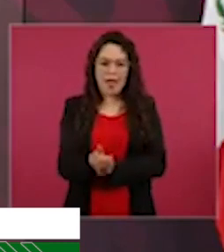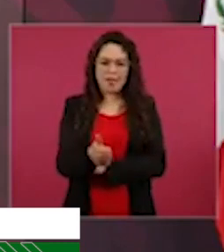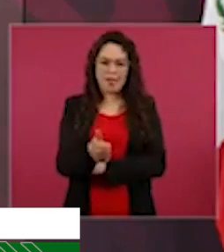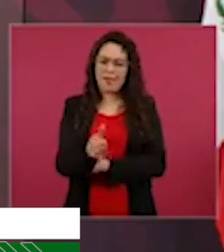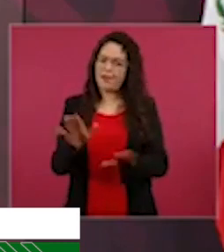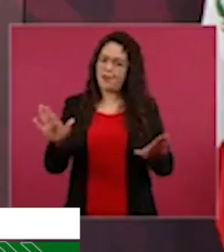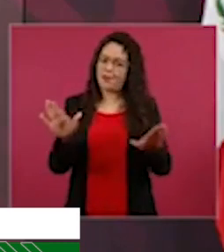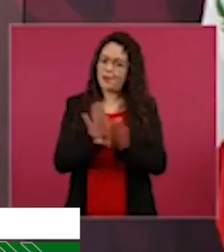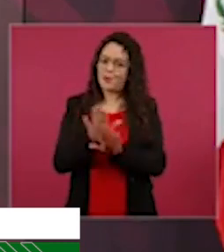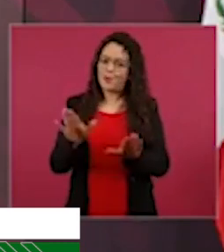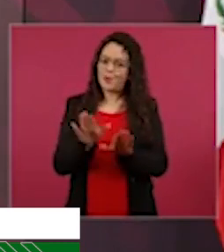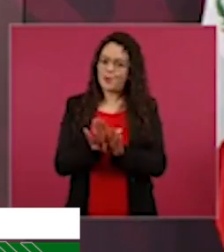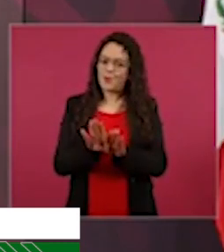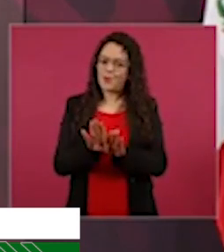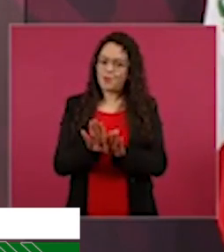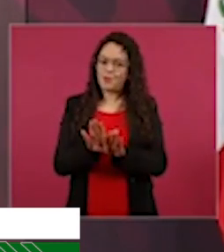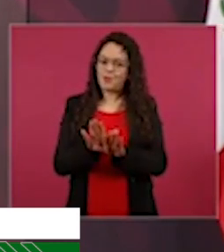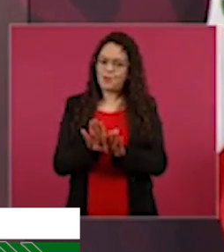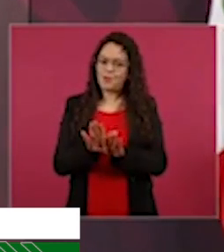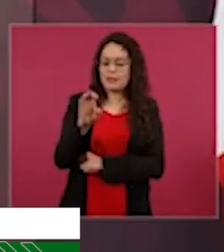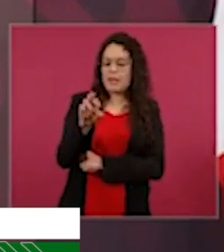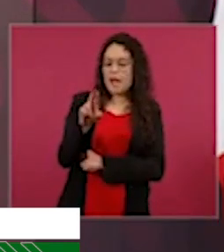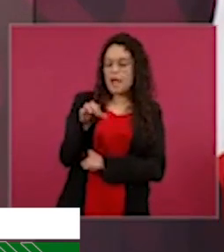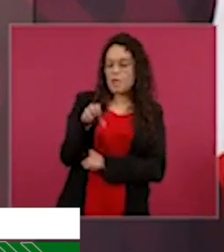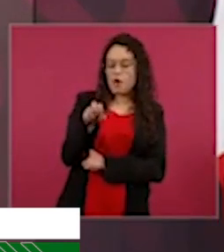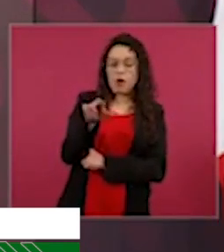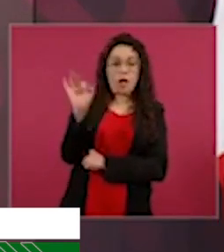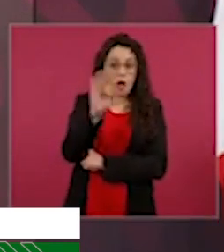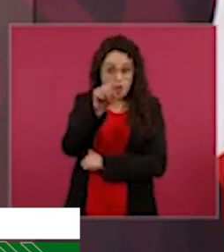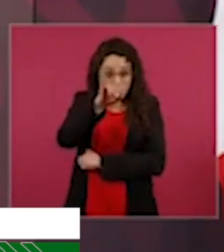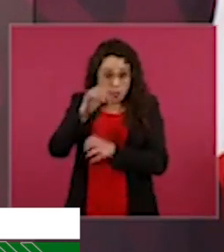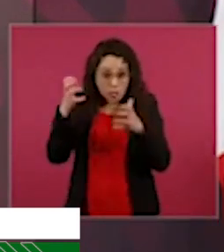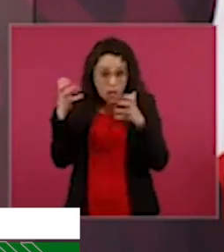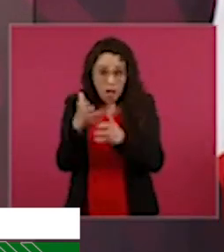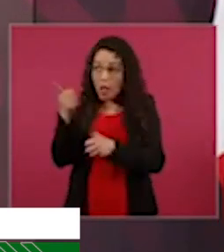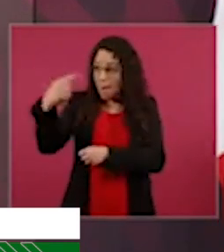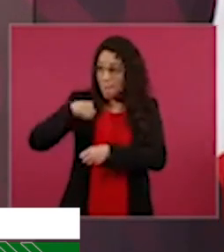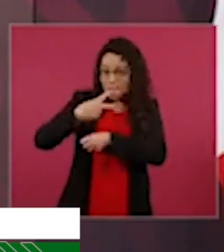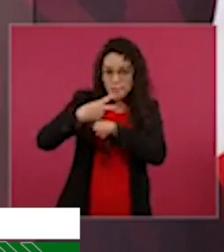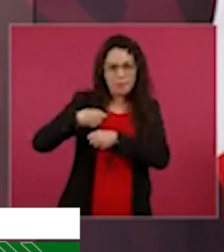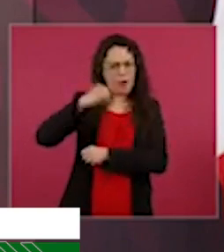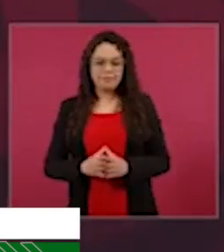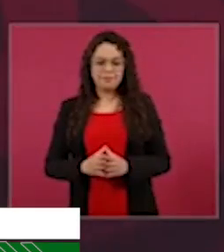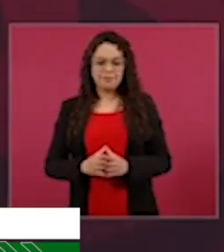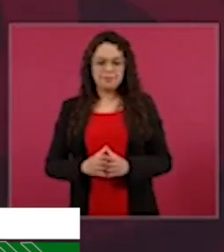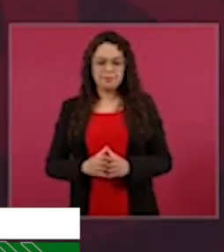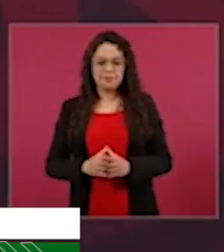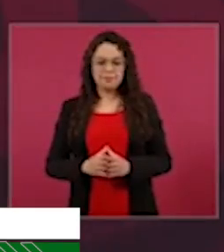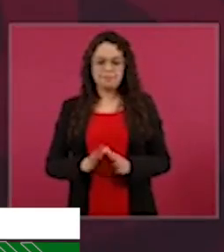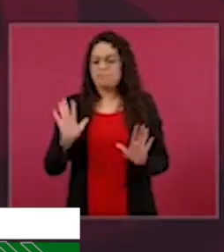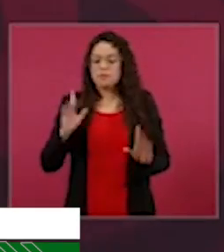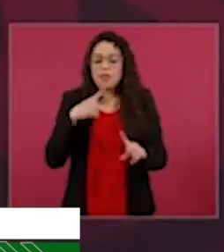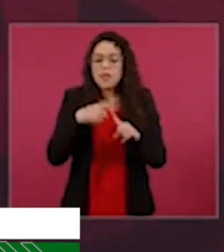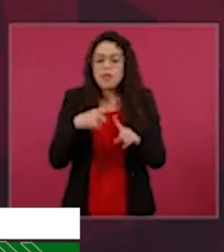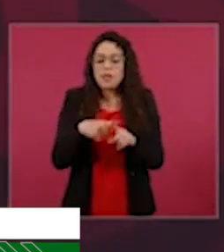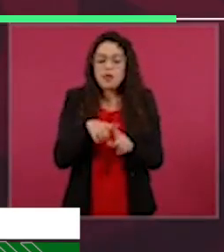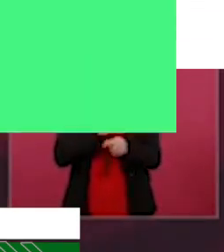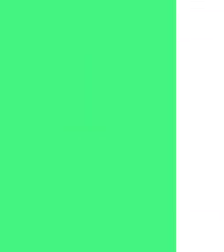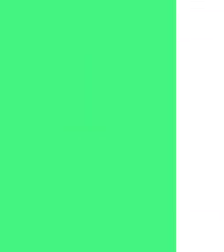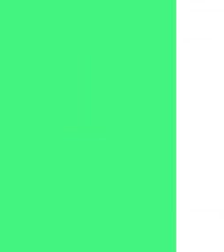ceremonia. Si me invitan, yo voy. Cuando un partido se comprometa a eso, cualquier partido que